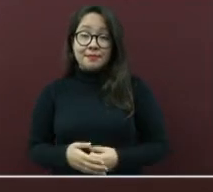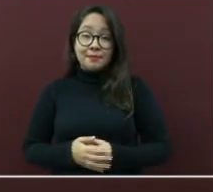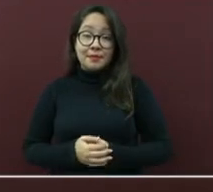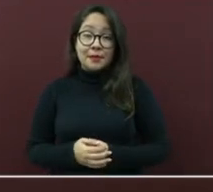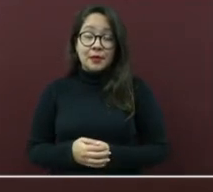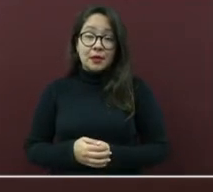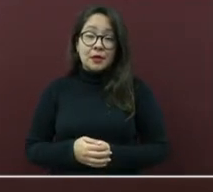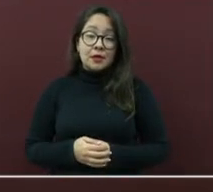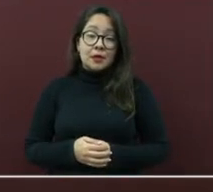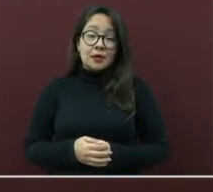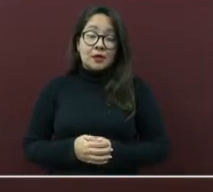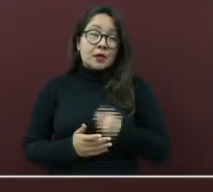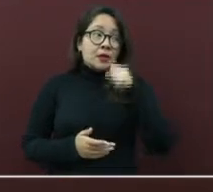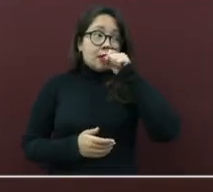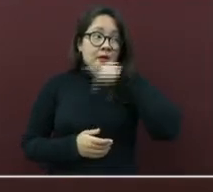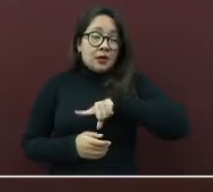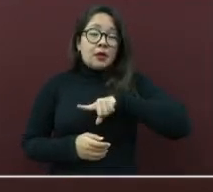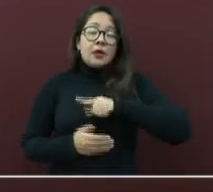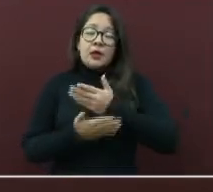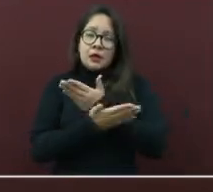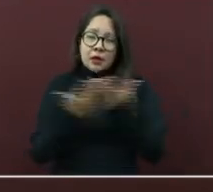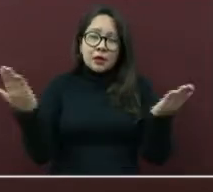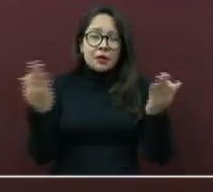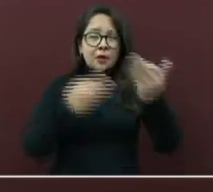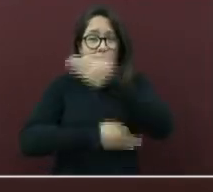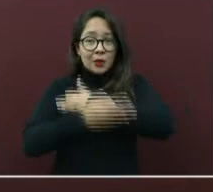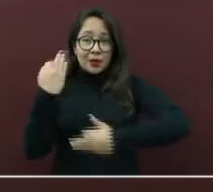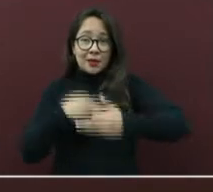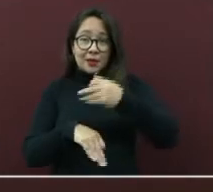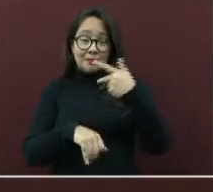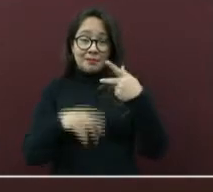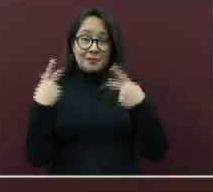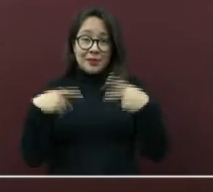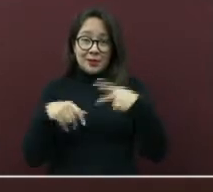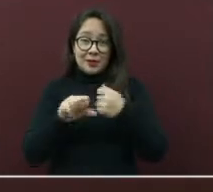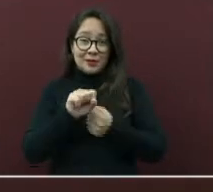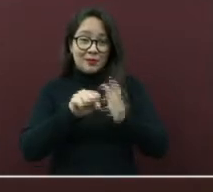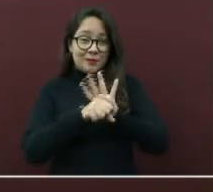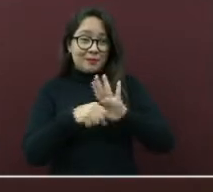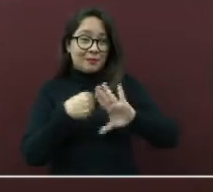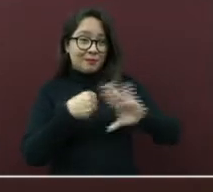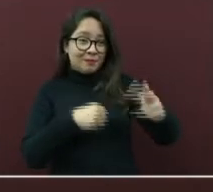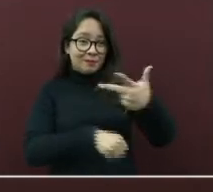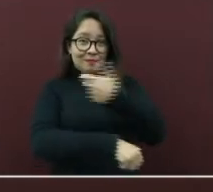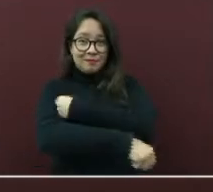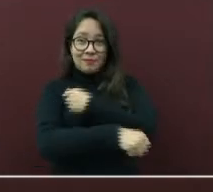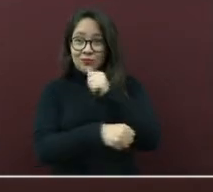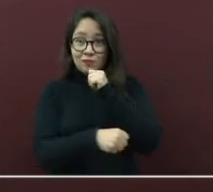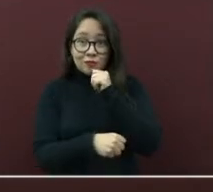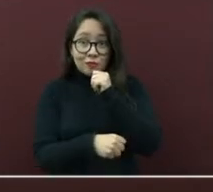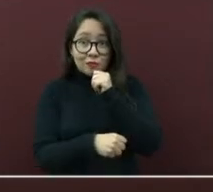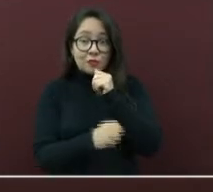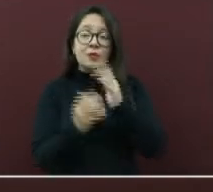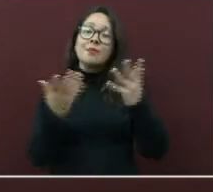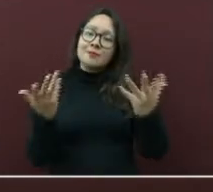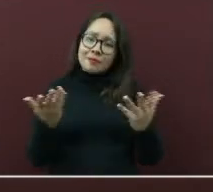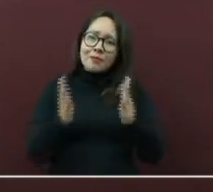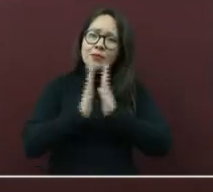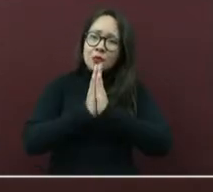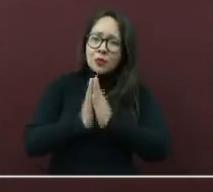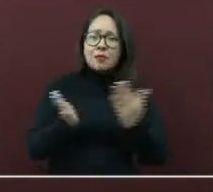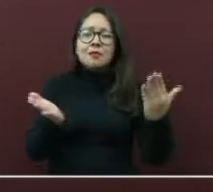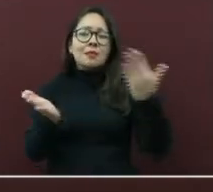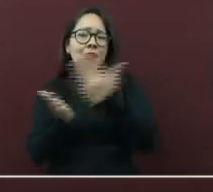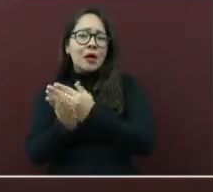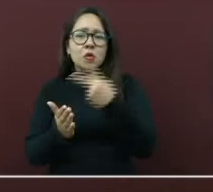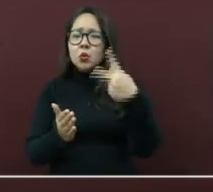exhortamos a todas las personas que no se han vacunado contra kobe 19 a que vayan al módulo que les quede